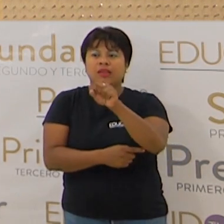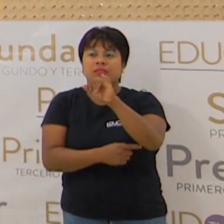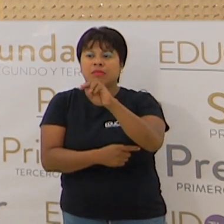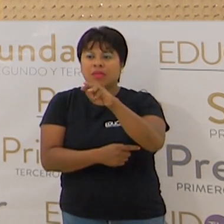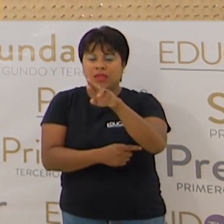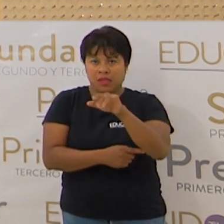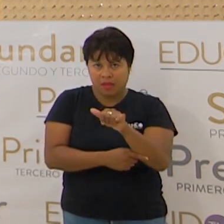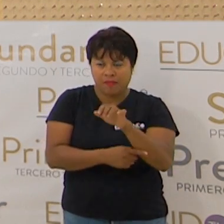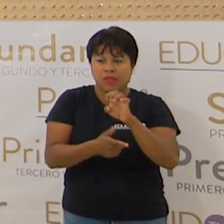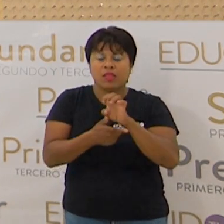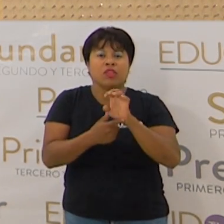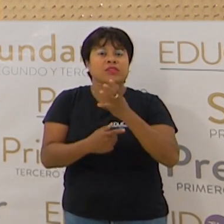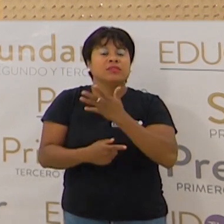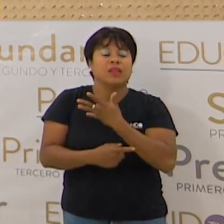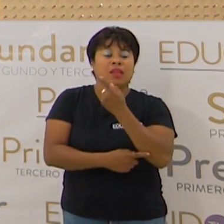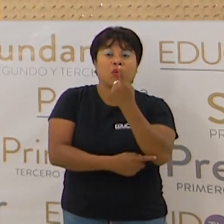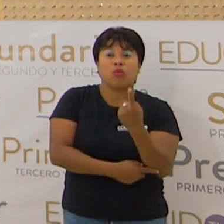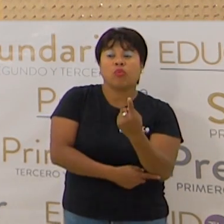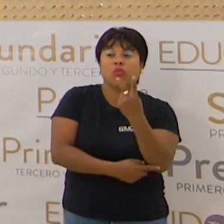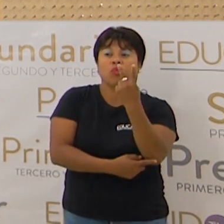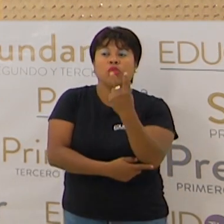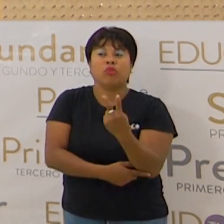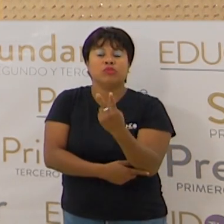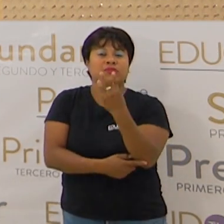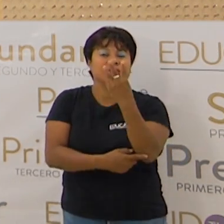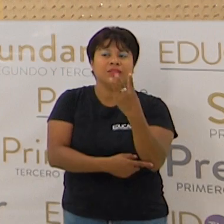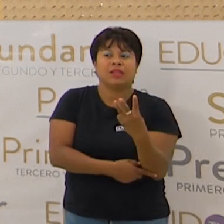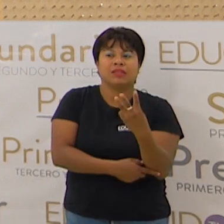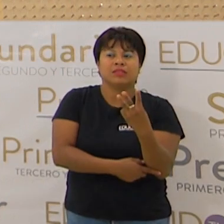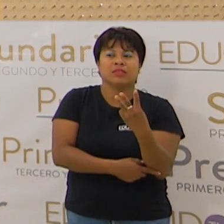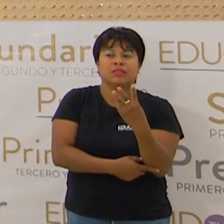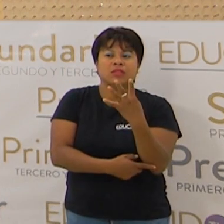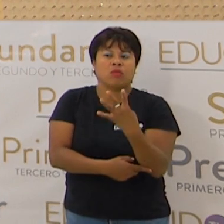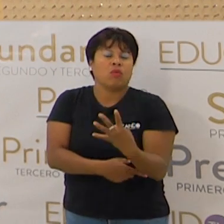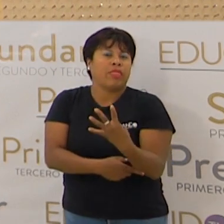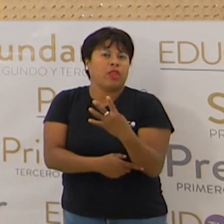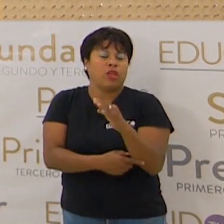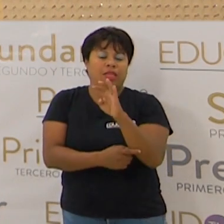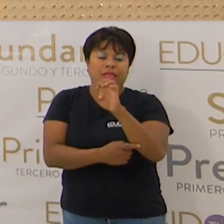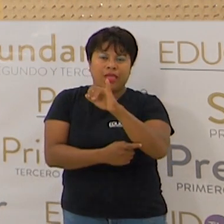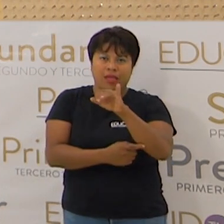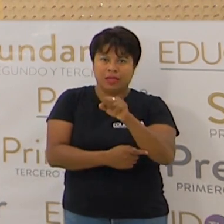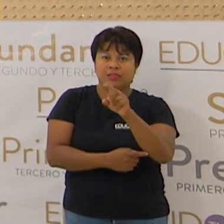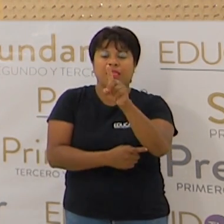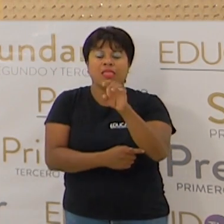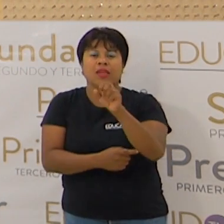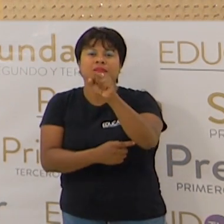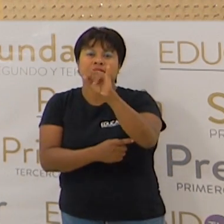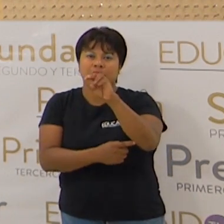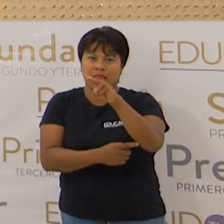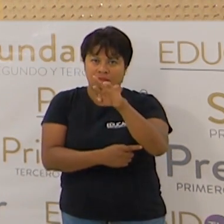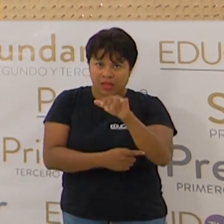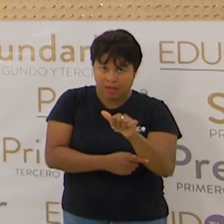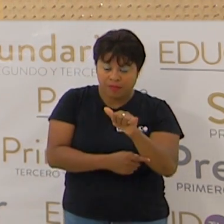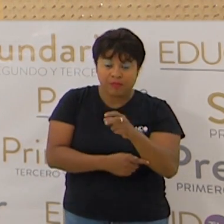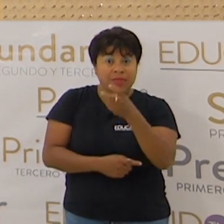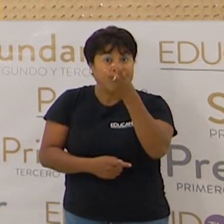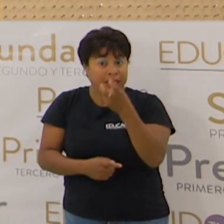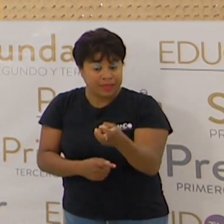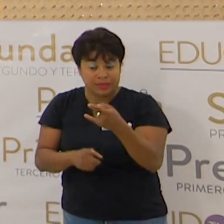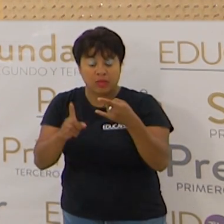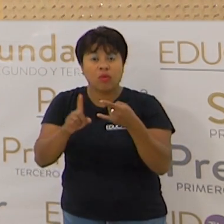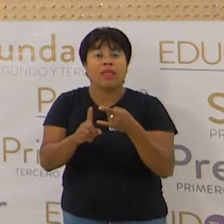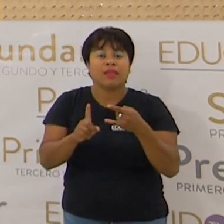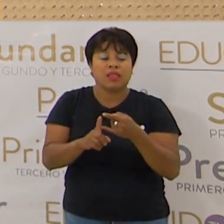simetría. Entonces tendría 1, 2, 3 y 4 ejes de simetría. Este